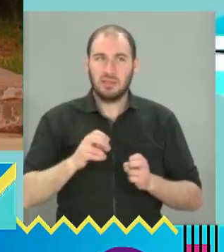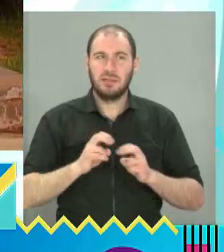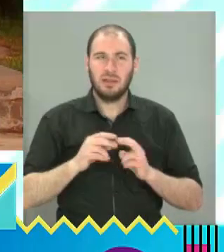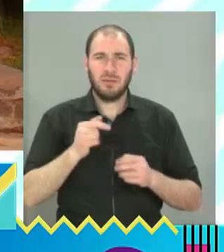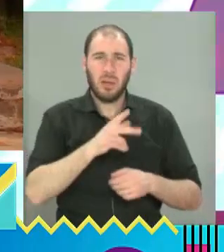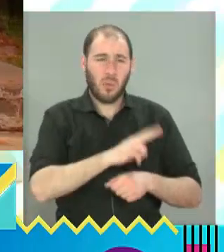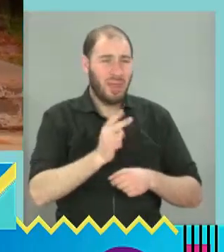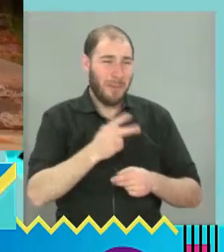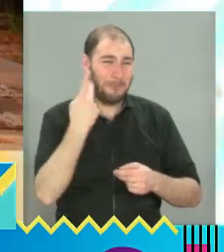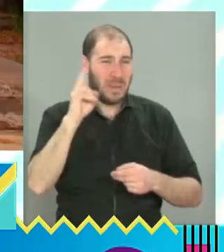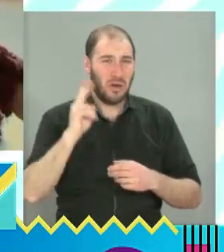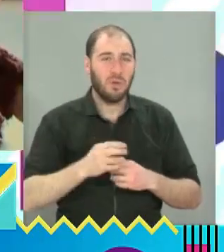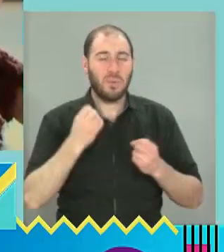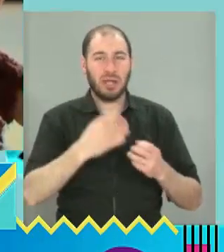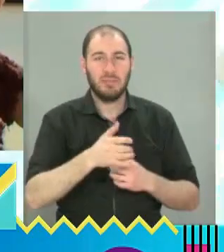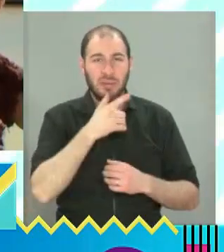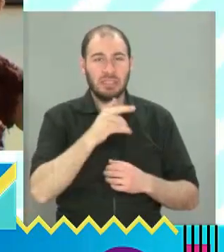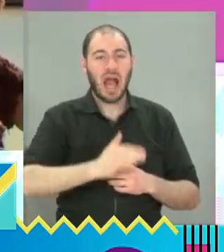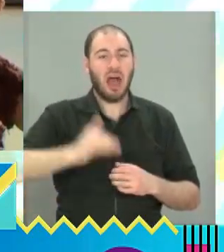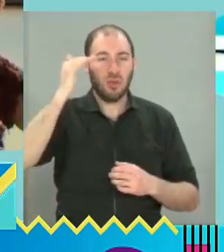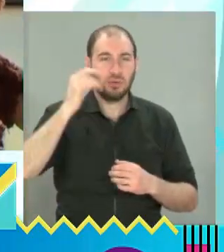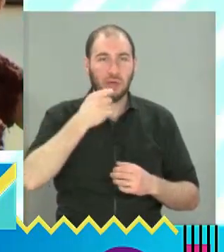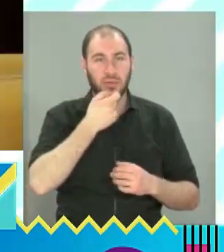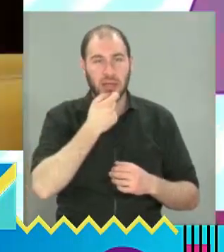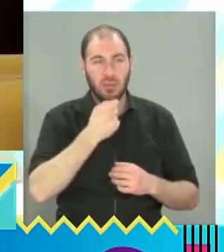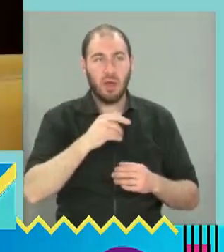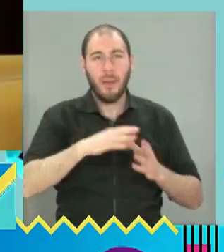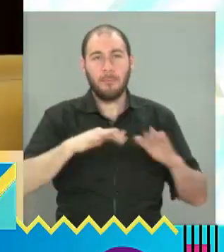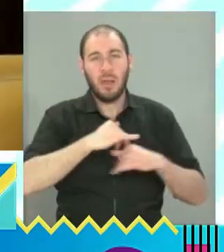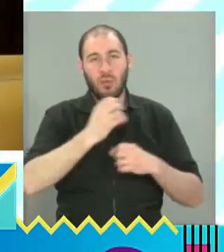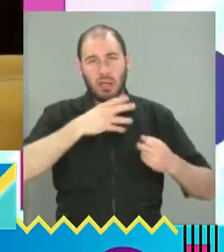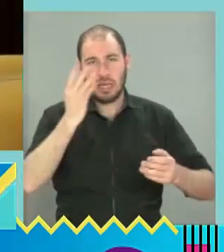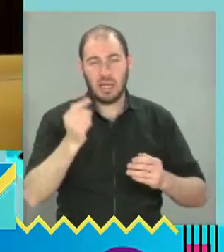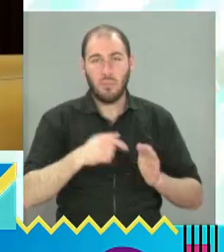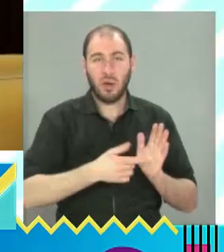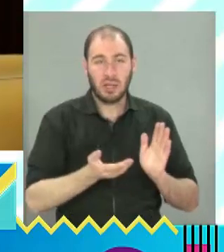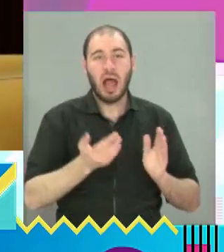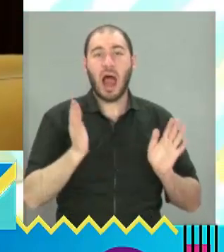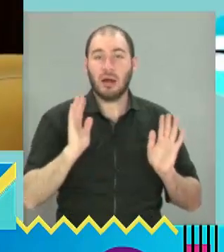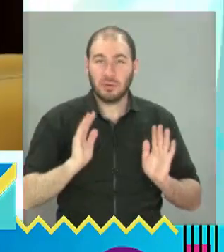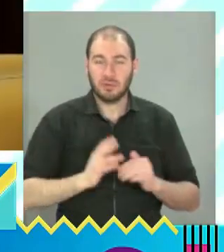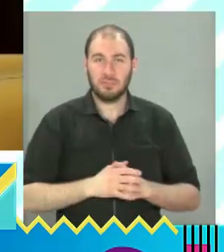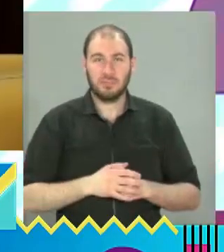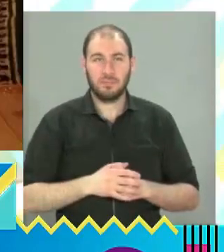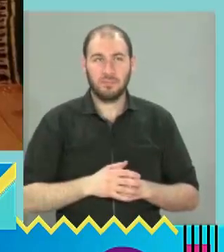más desprotegidos que los adultos. Sí. Porque yo creo que el adulto a lo mejor en cualquier medio sale, digamos, y a lo mejor tiene